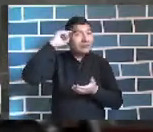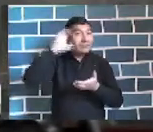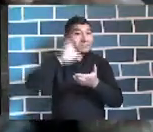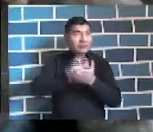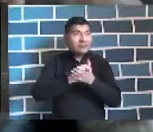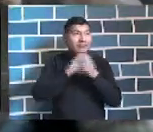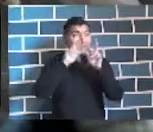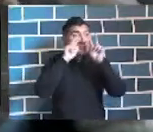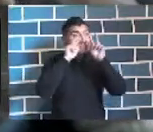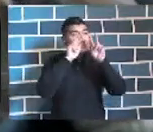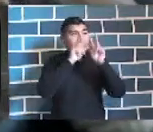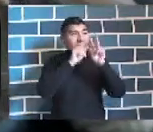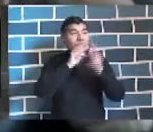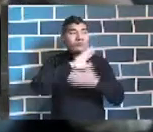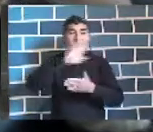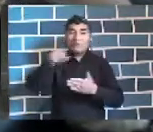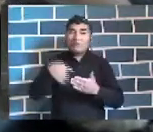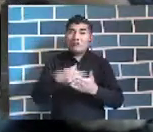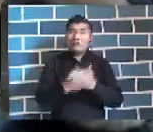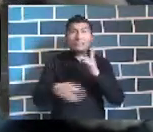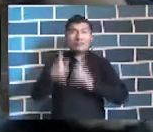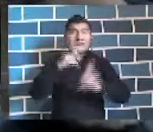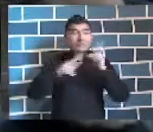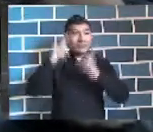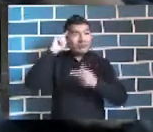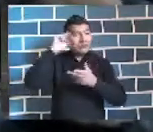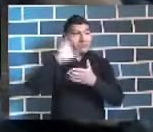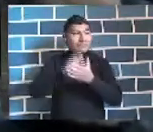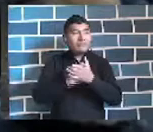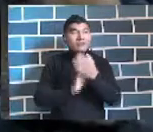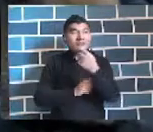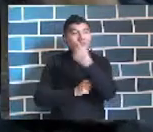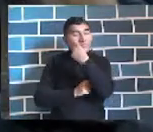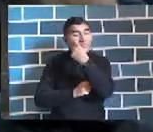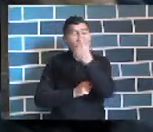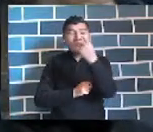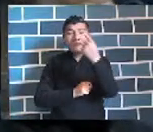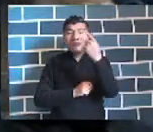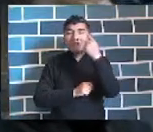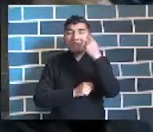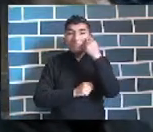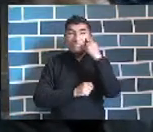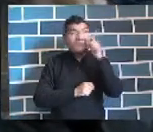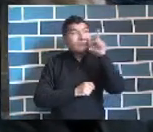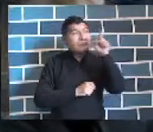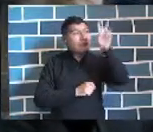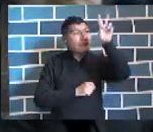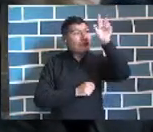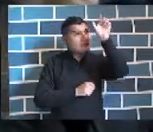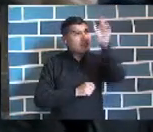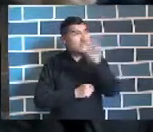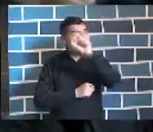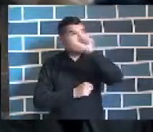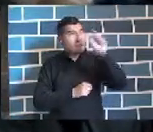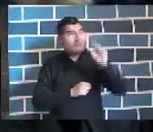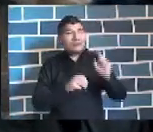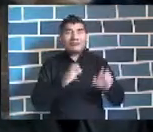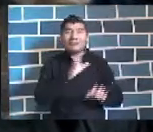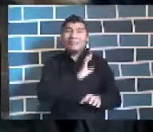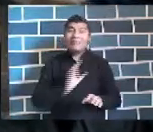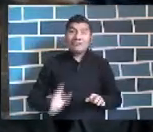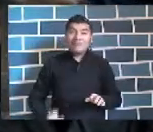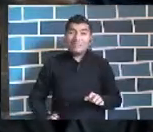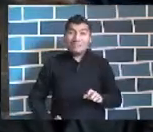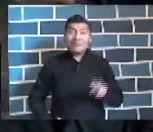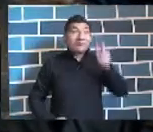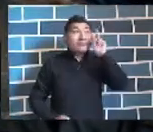mirando. Todos los creyentes tienen fija la mirada en la cruz de Cristo,